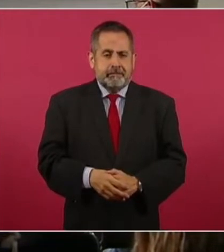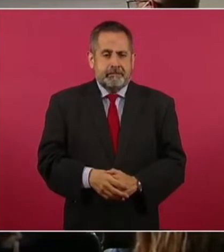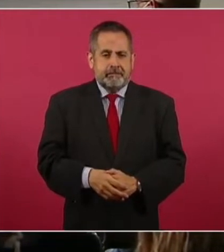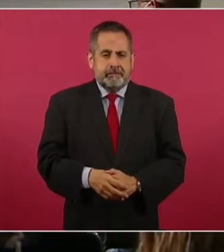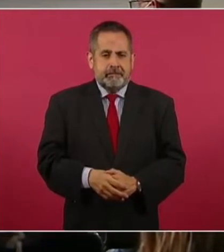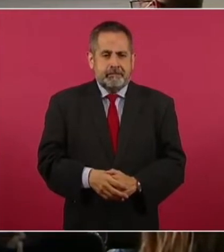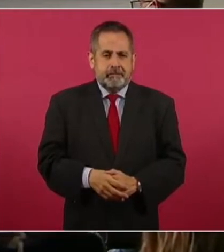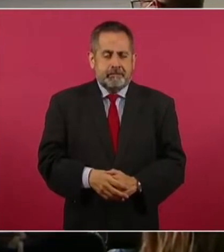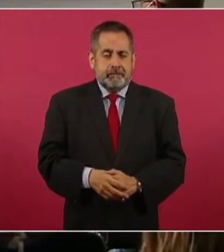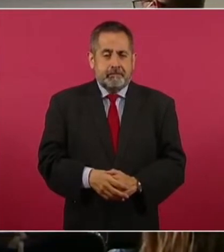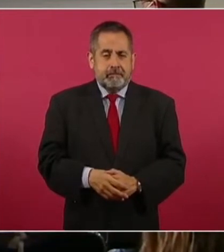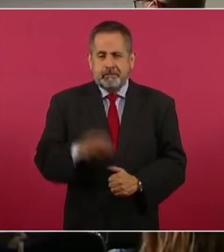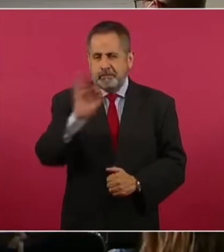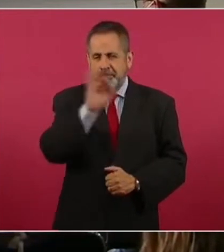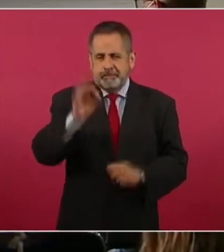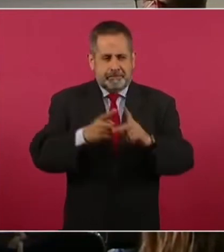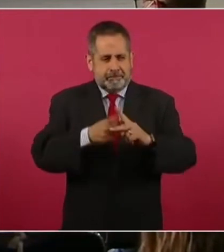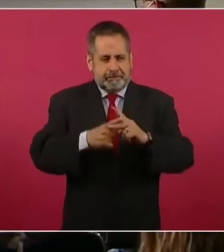De tasa de interés.